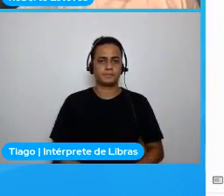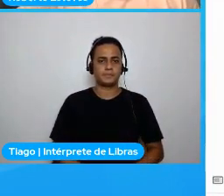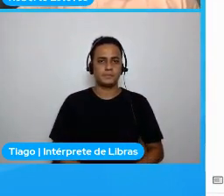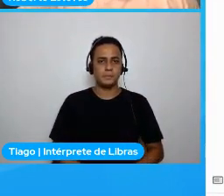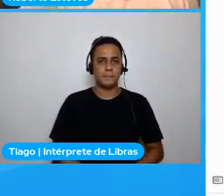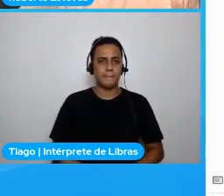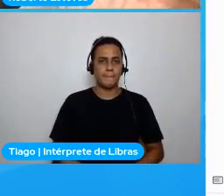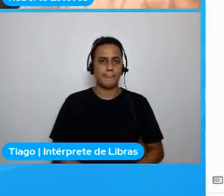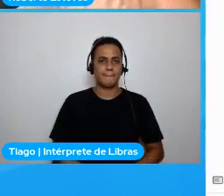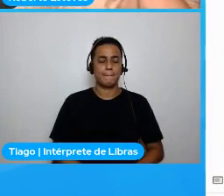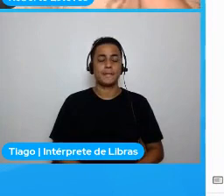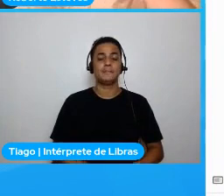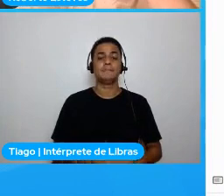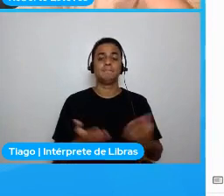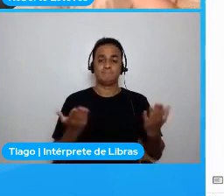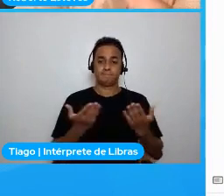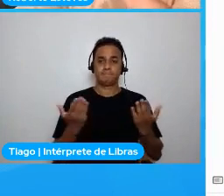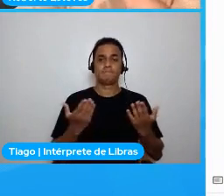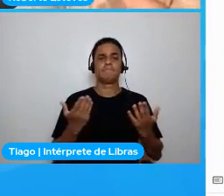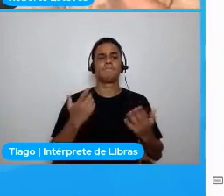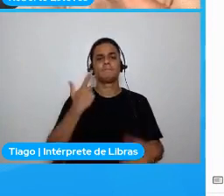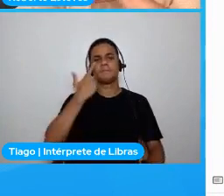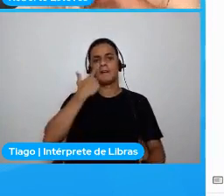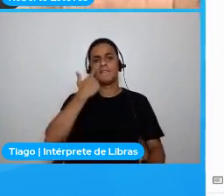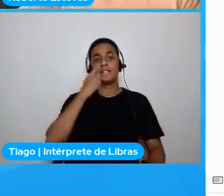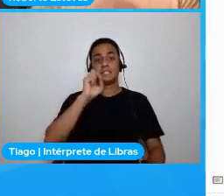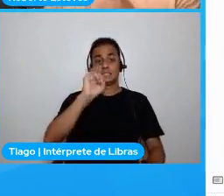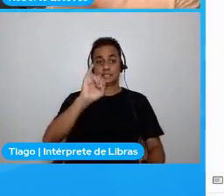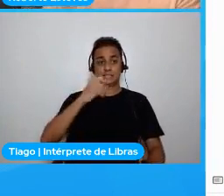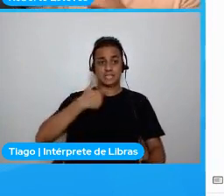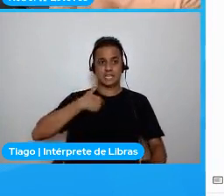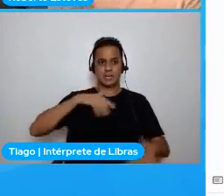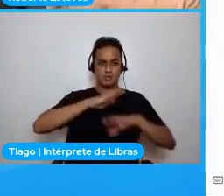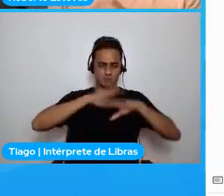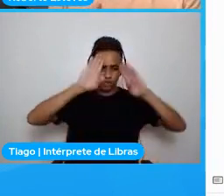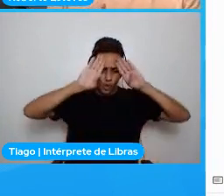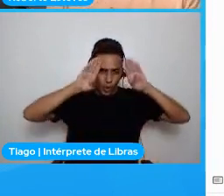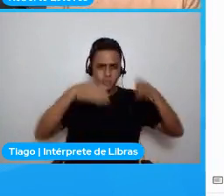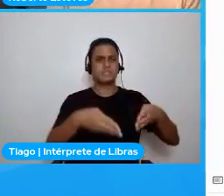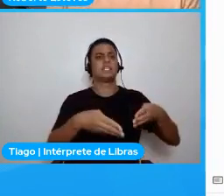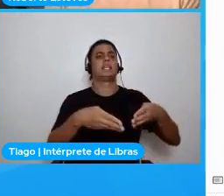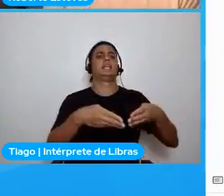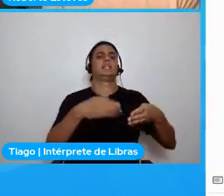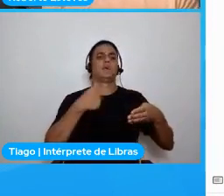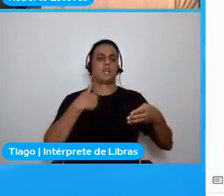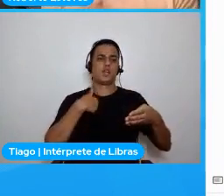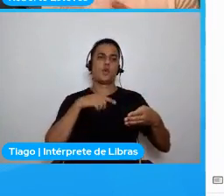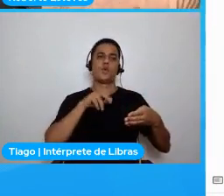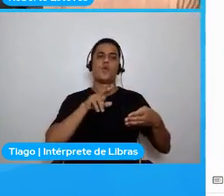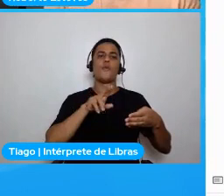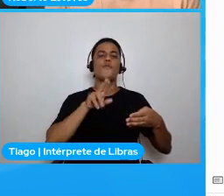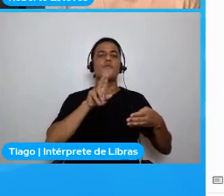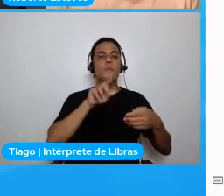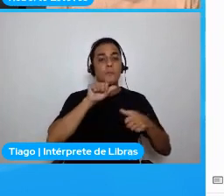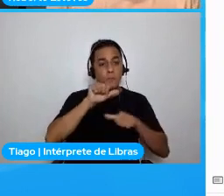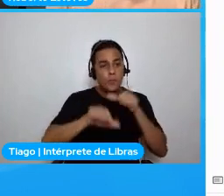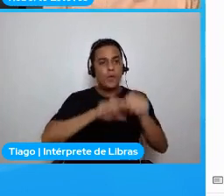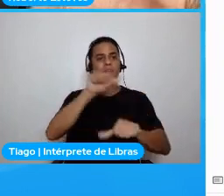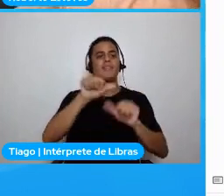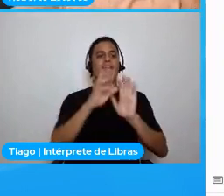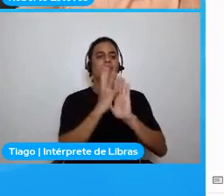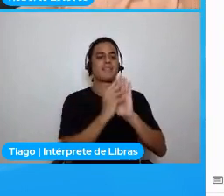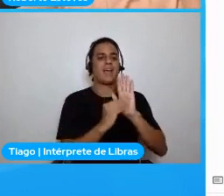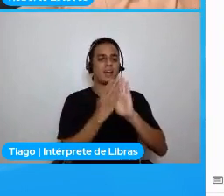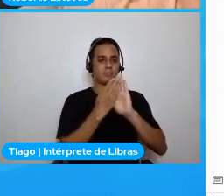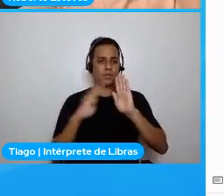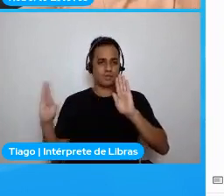Entonces ahora ¿qué pasa si me concentro? ¿Qué pasa si me concentro? Y ahora cambio la librería, vamos a utilizar Plotly Express.